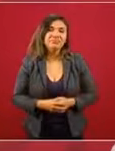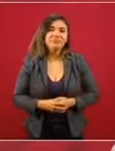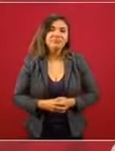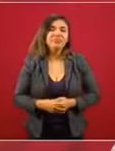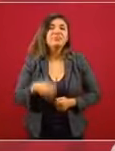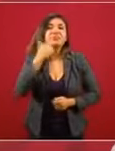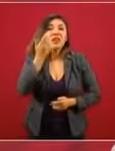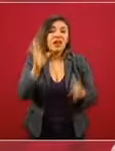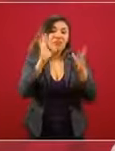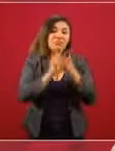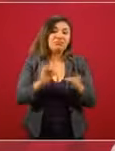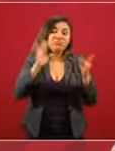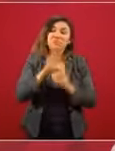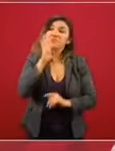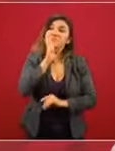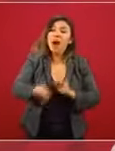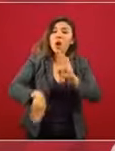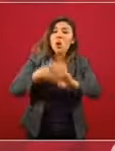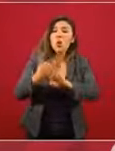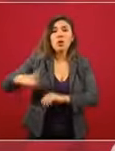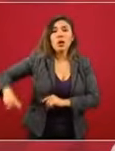Quieren hablar mal del gobierno,